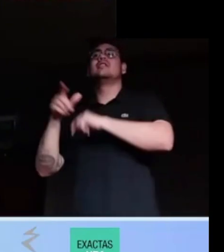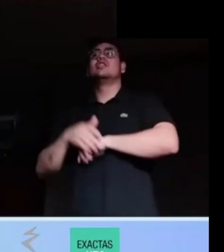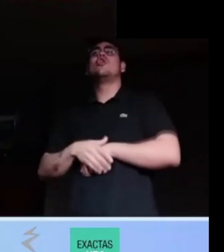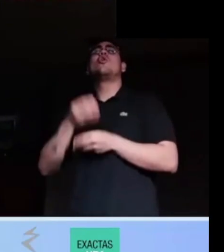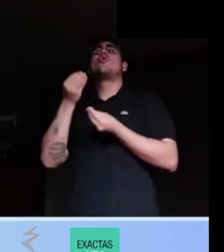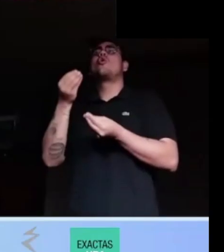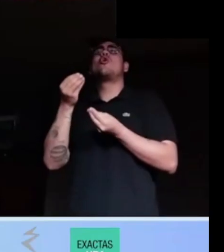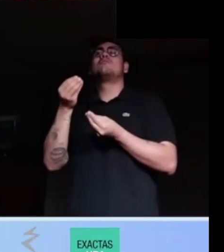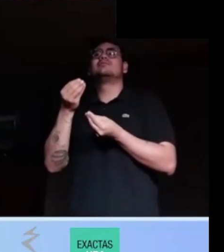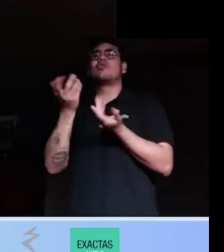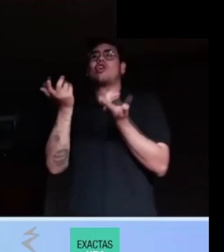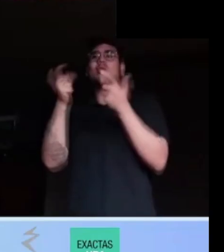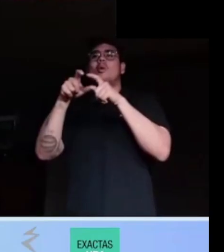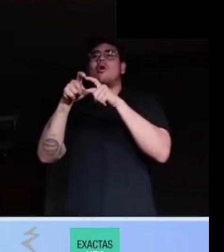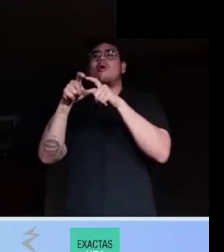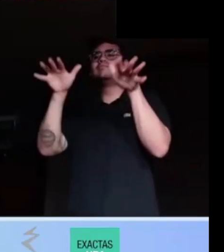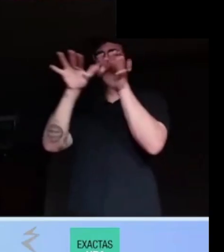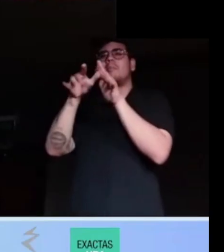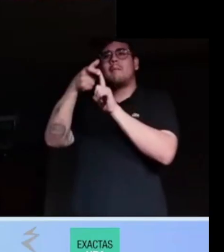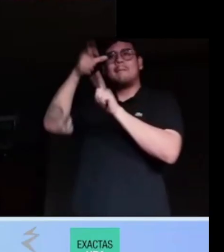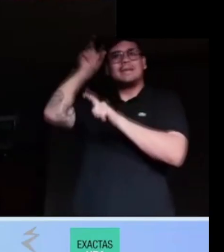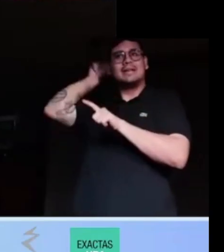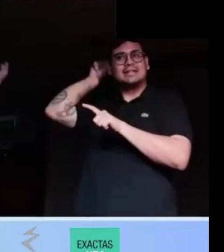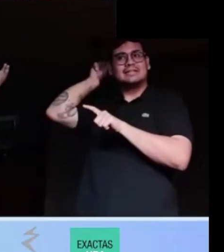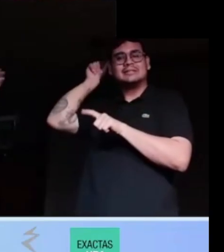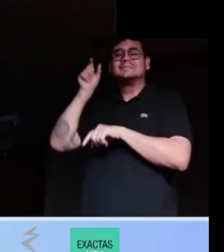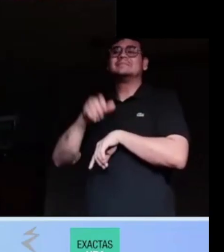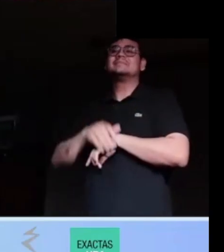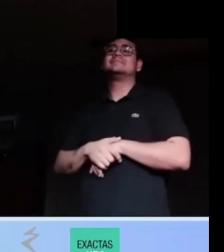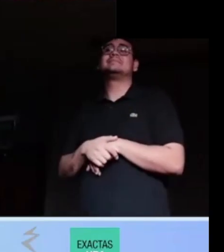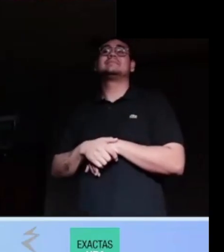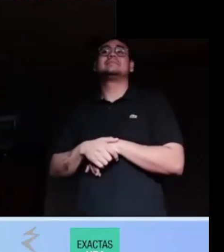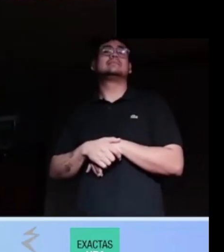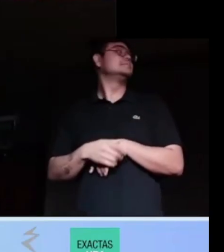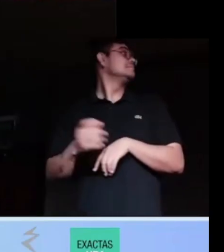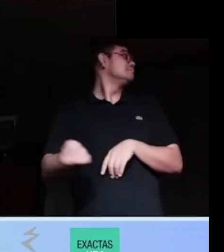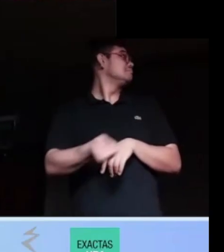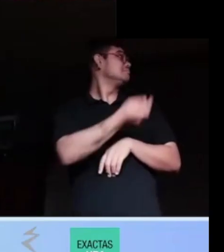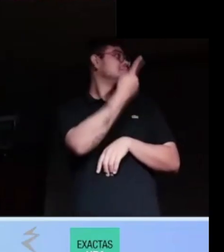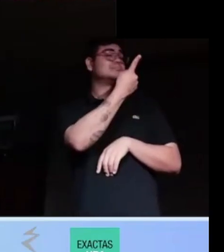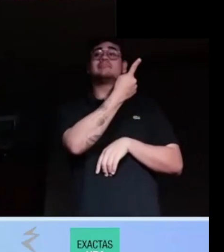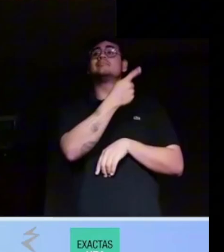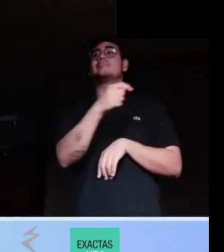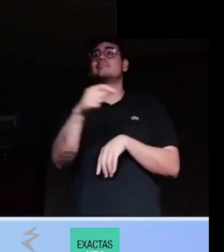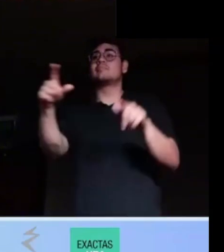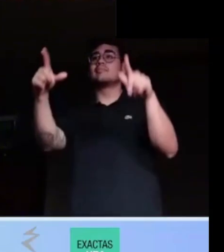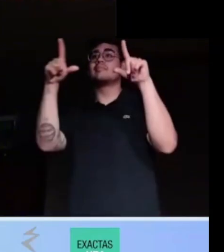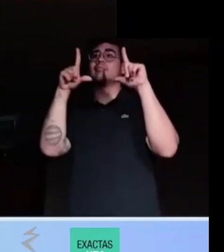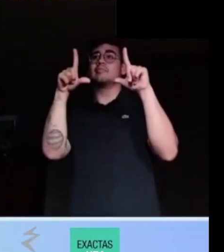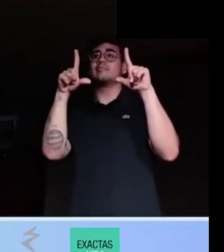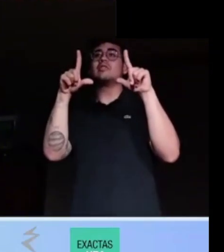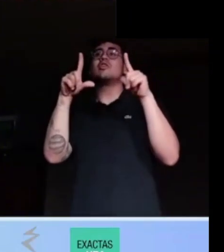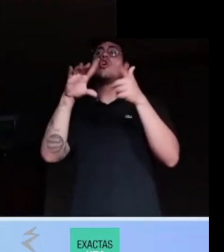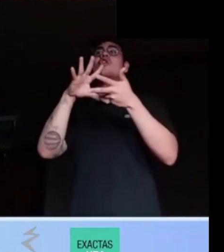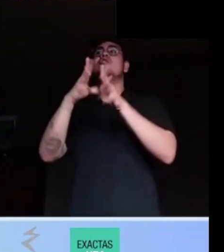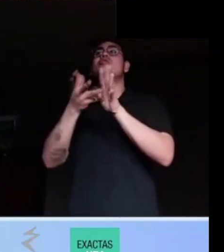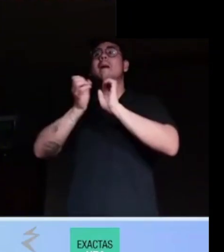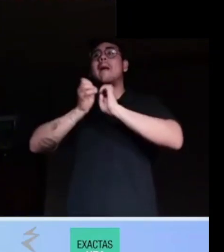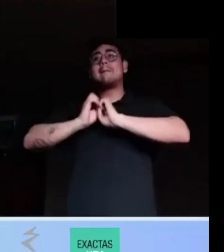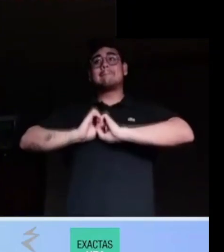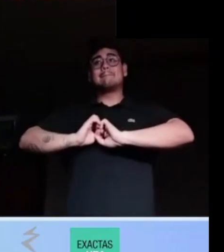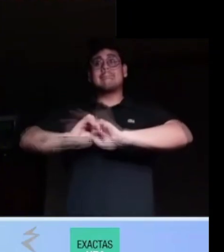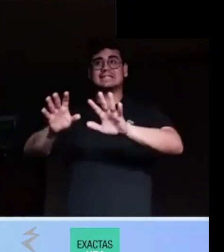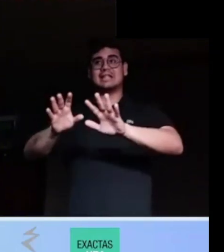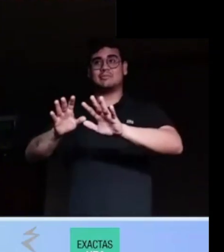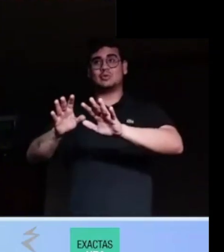encuentros. En la fotografía de la derecha superior está cómo iniciábamos nosotros y cómo